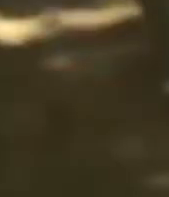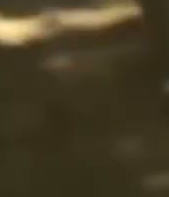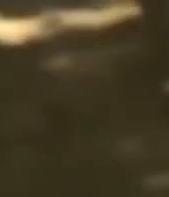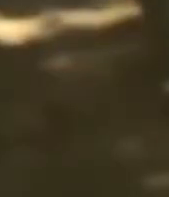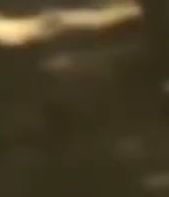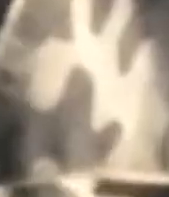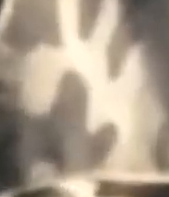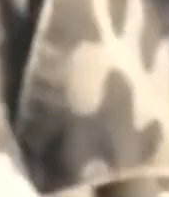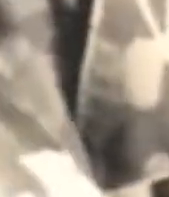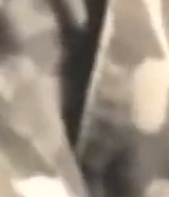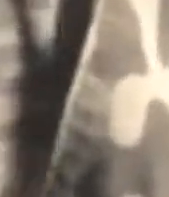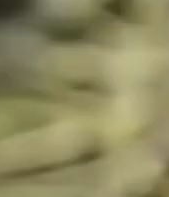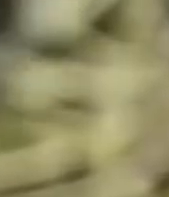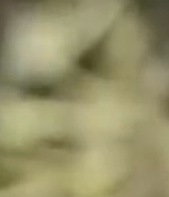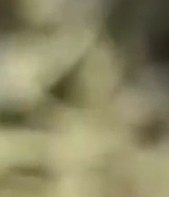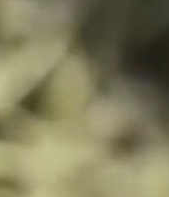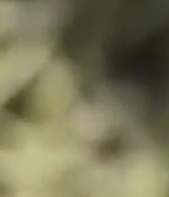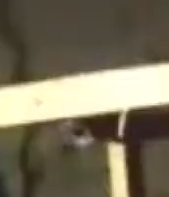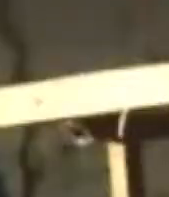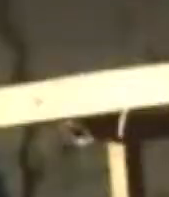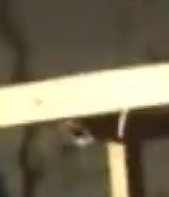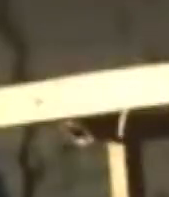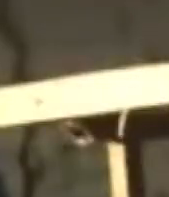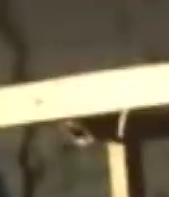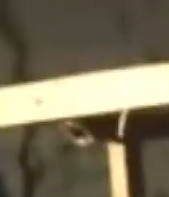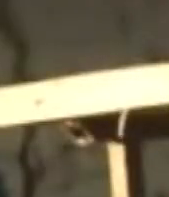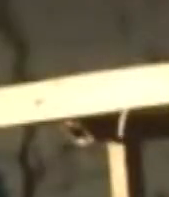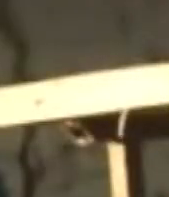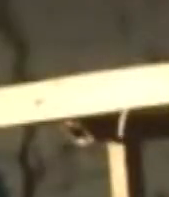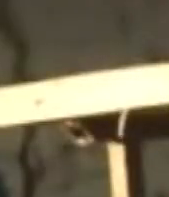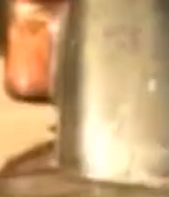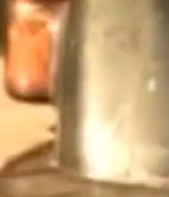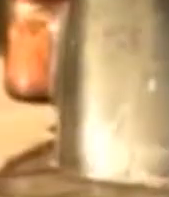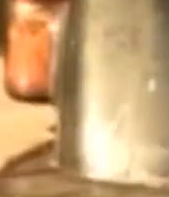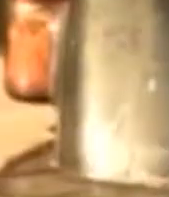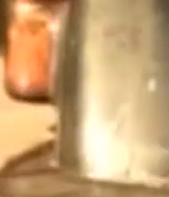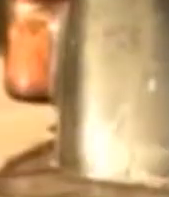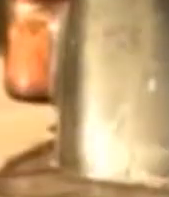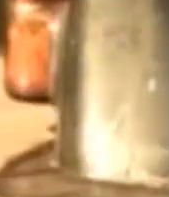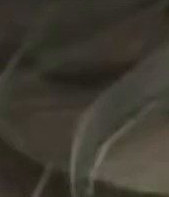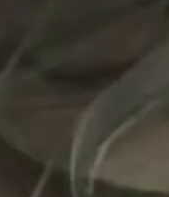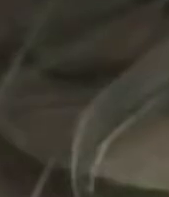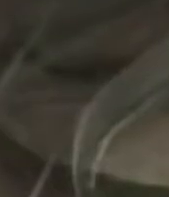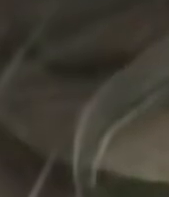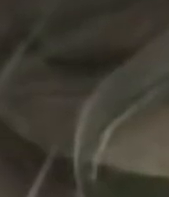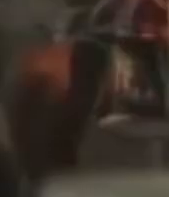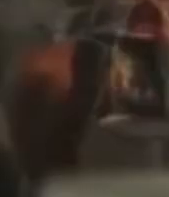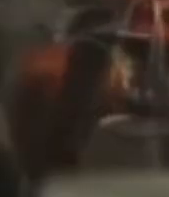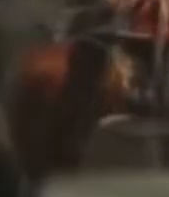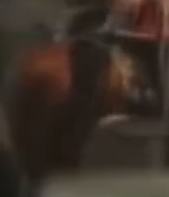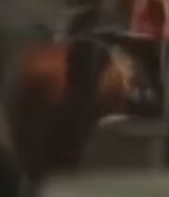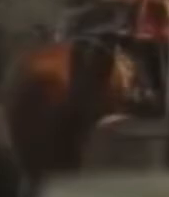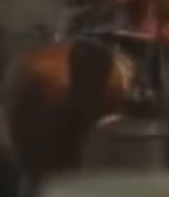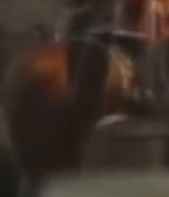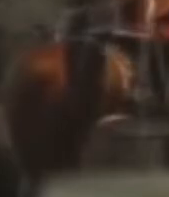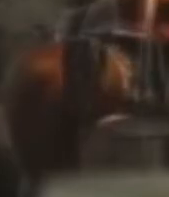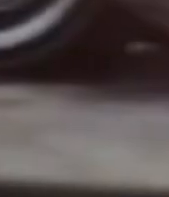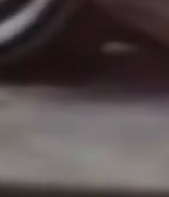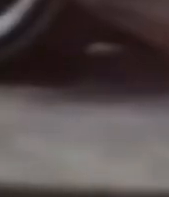disfrutar de la mejor energía. Pero no es posible hacerlo solos.